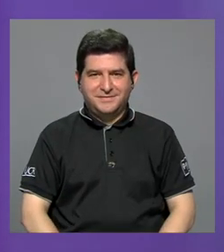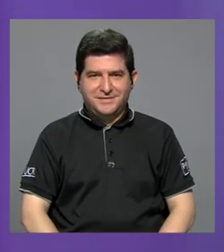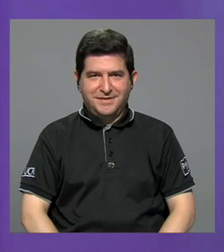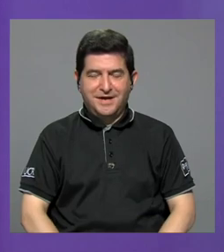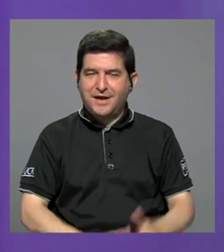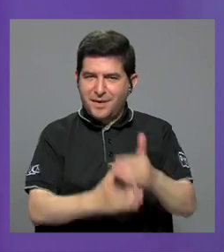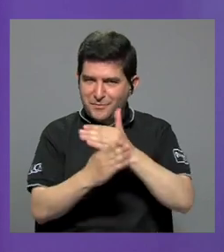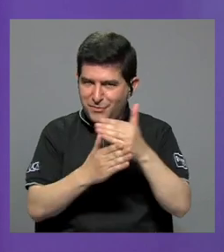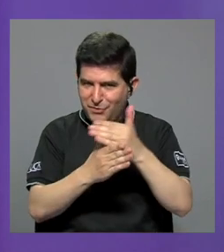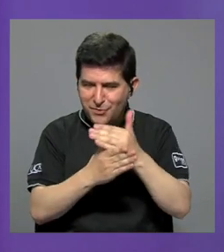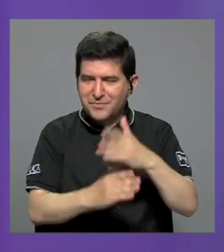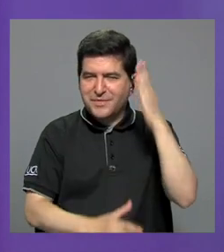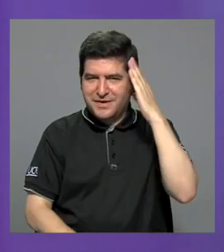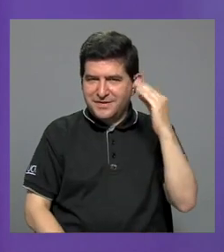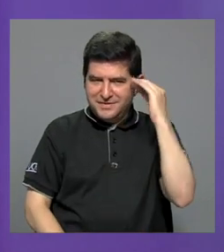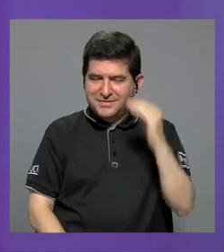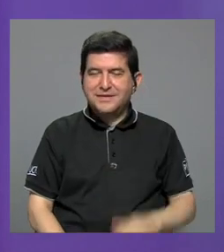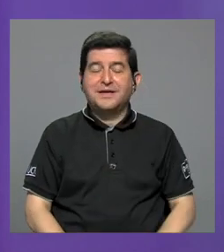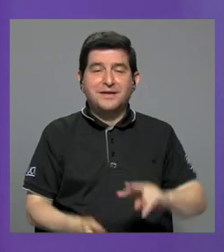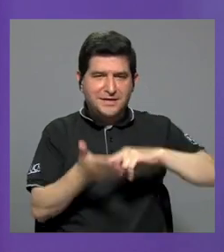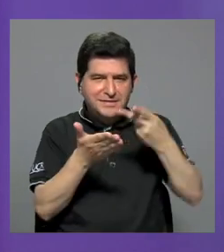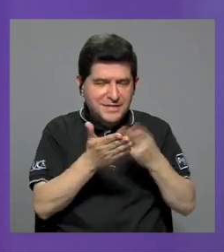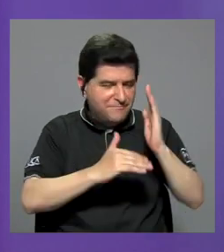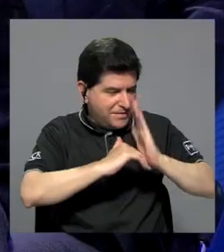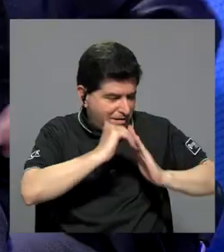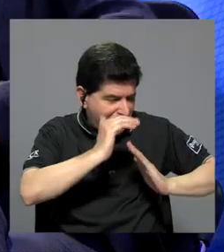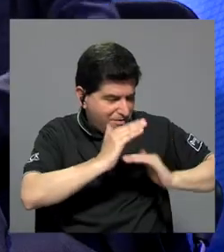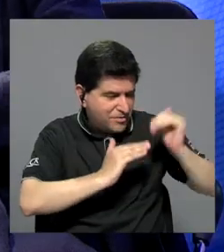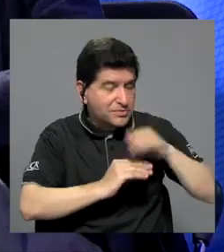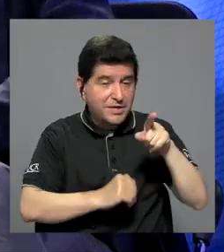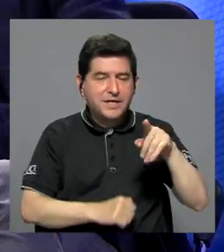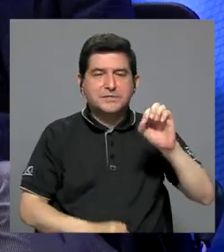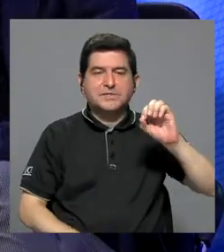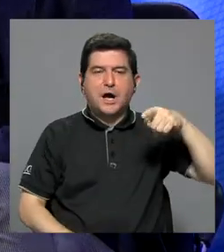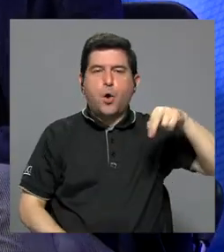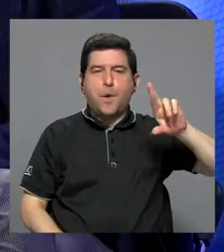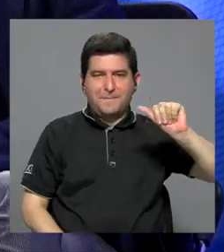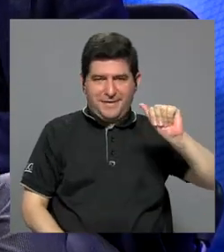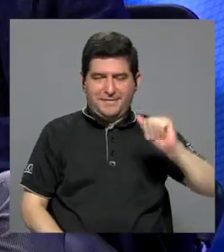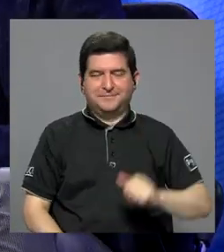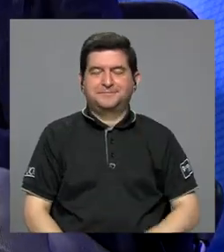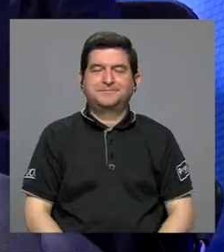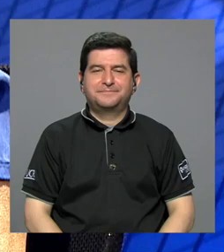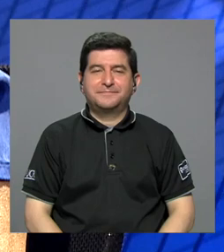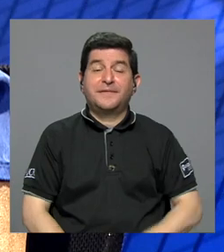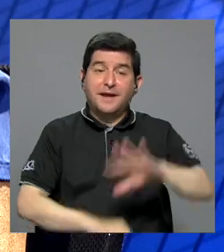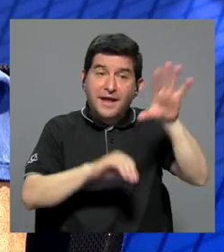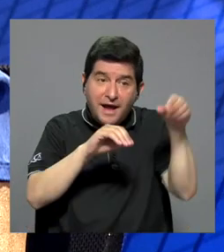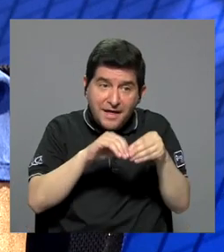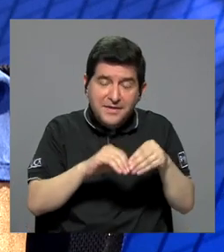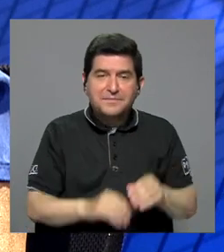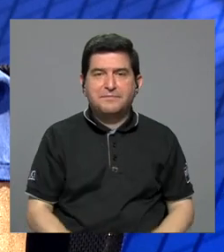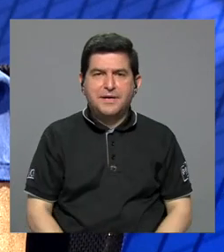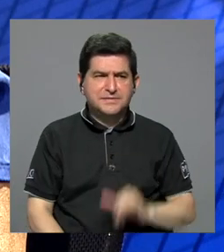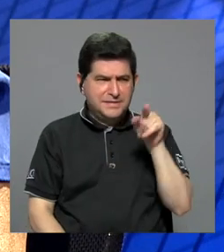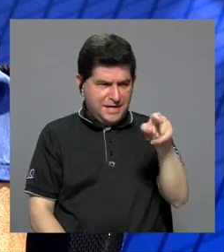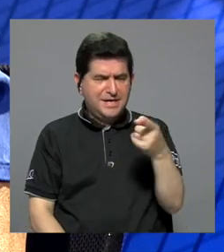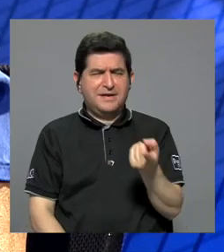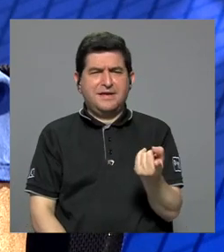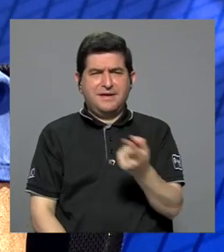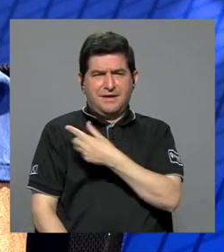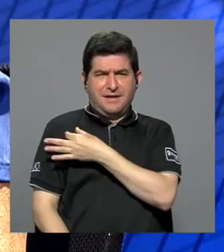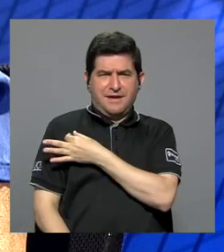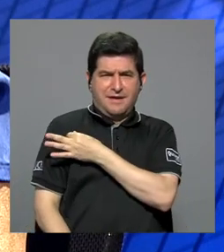hayan compartido la experiencia que ha sido construir esta ópera y además cómo la ópera nos invita